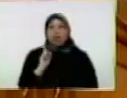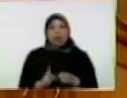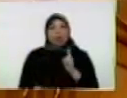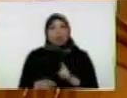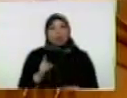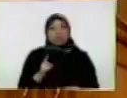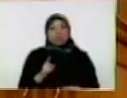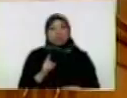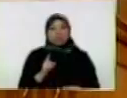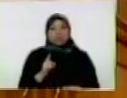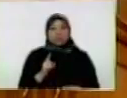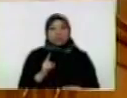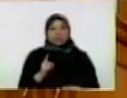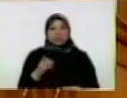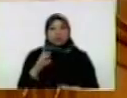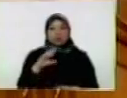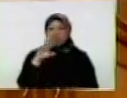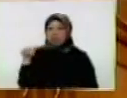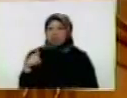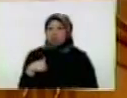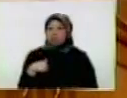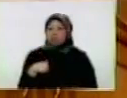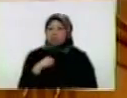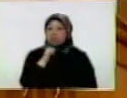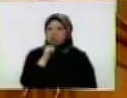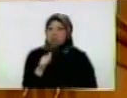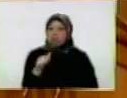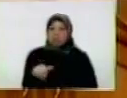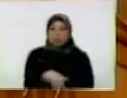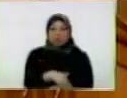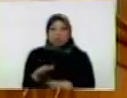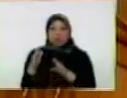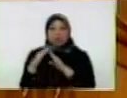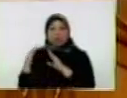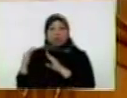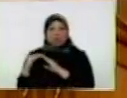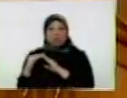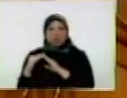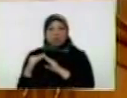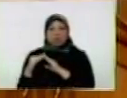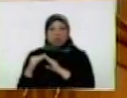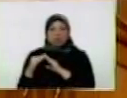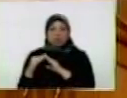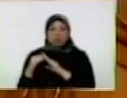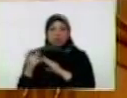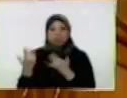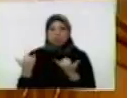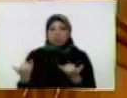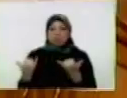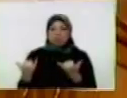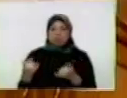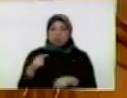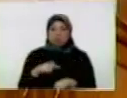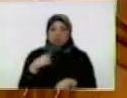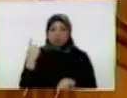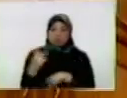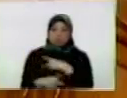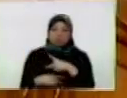paralizarnos, para que no actuemos, para que no salgamos de las casas. No, camarada, esto no es momento de